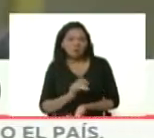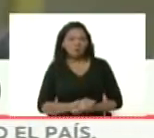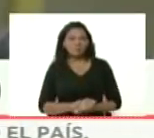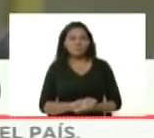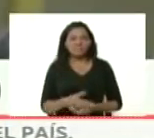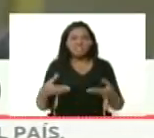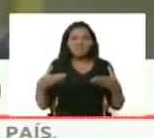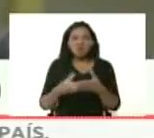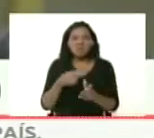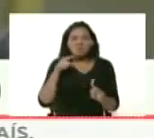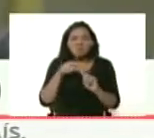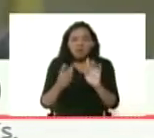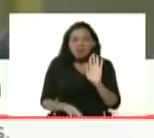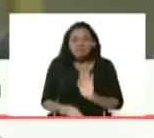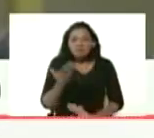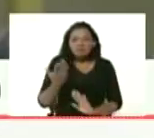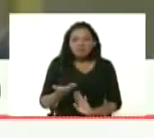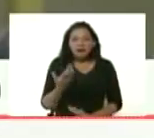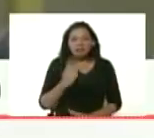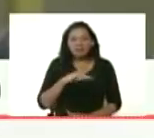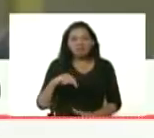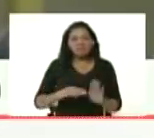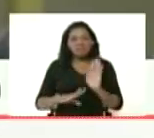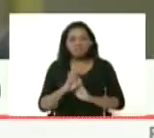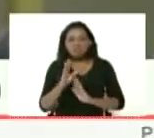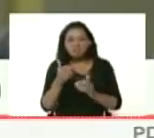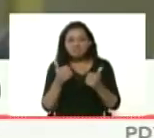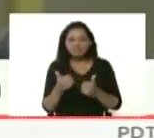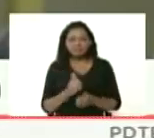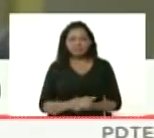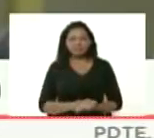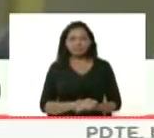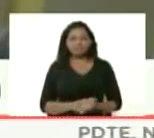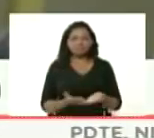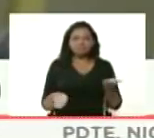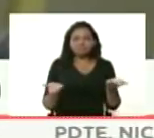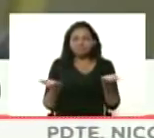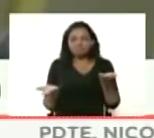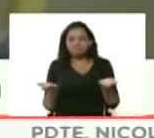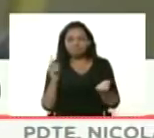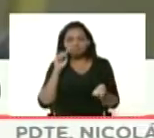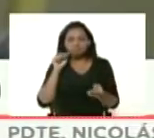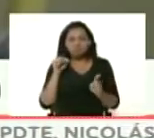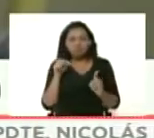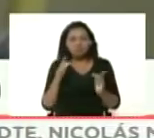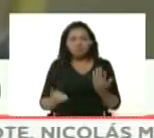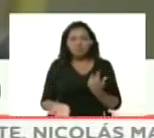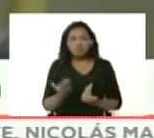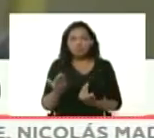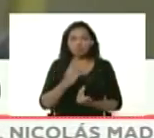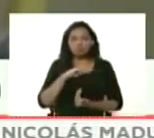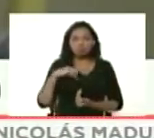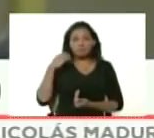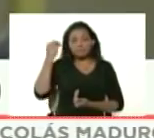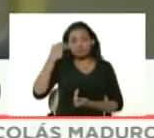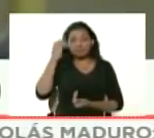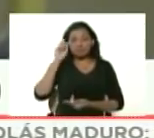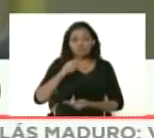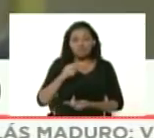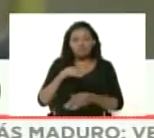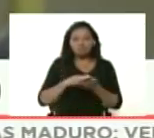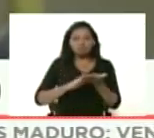sector clave para de alguna manera desarrollar. Entre los puntos importantes que consideramos que debíamos